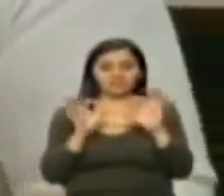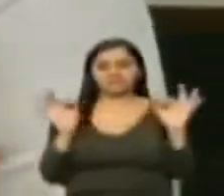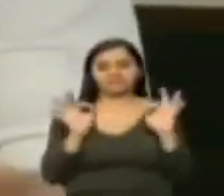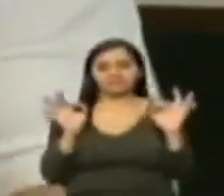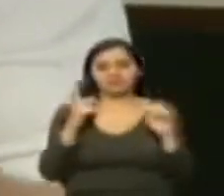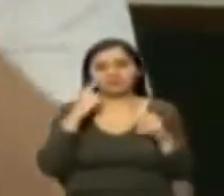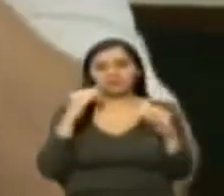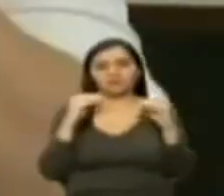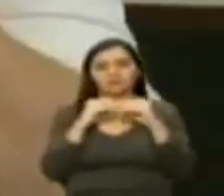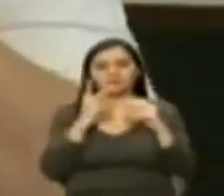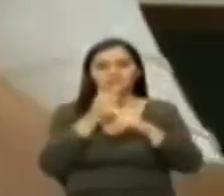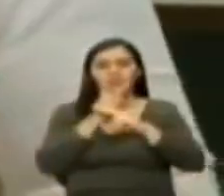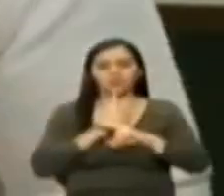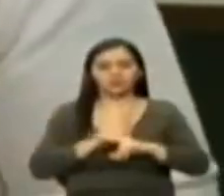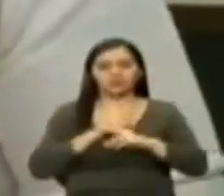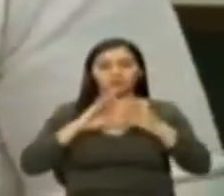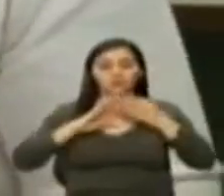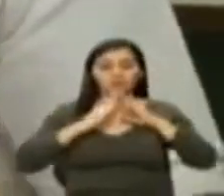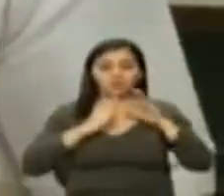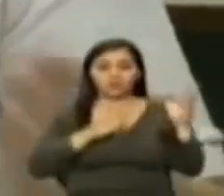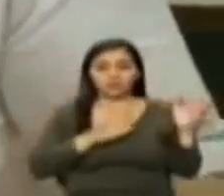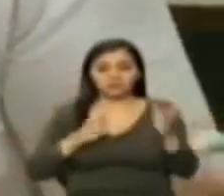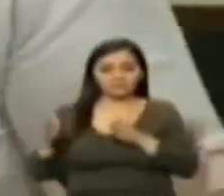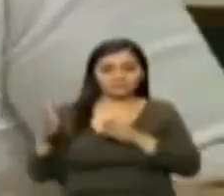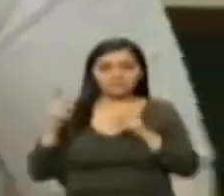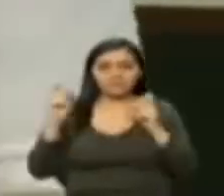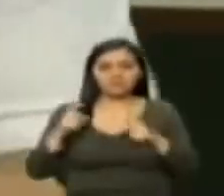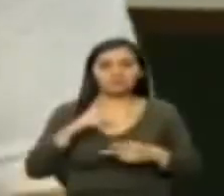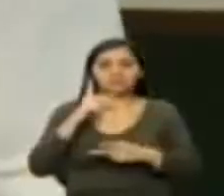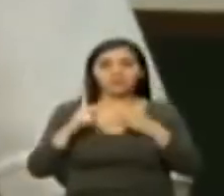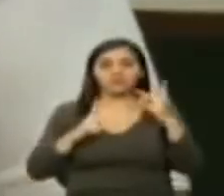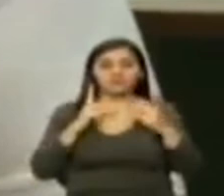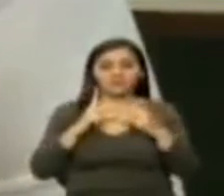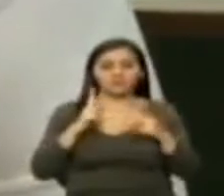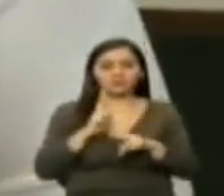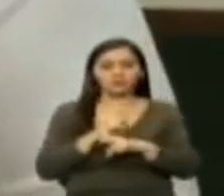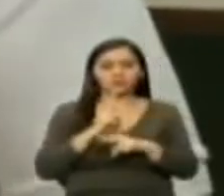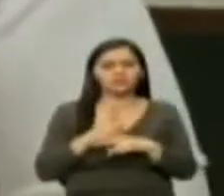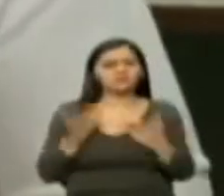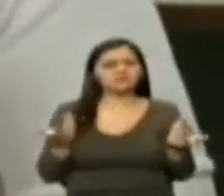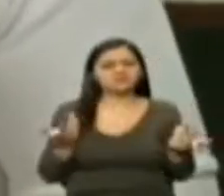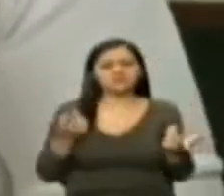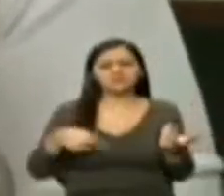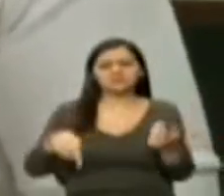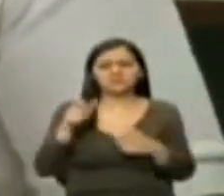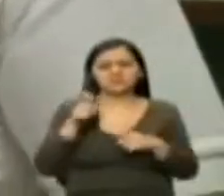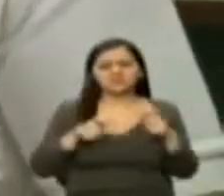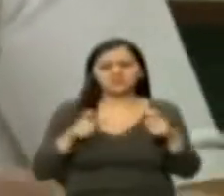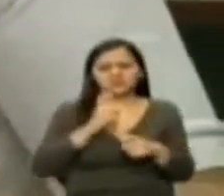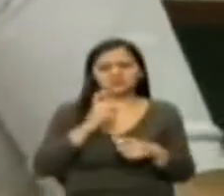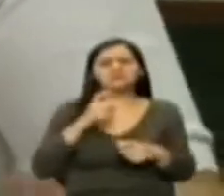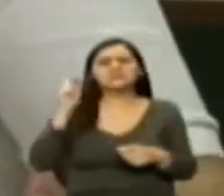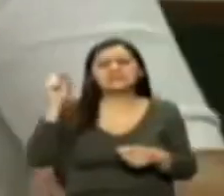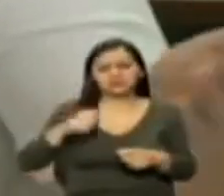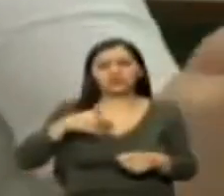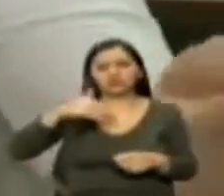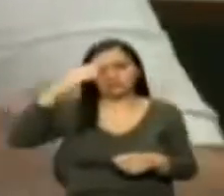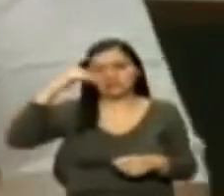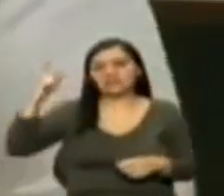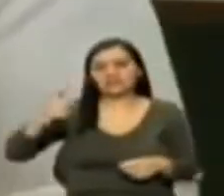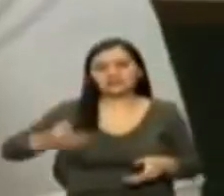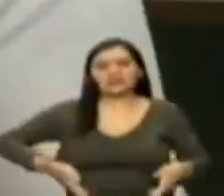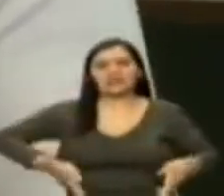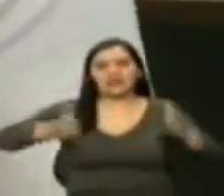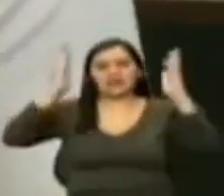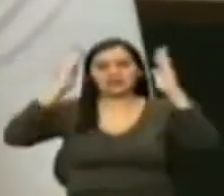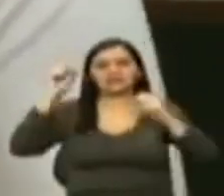para no alterar el orden con la comunidad, pero es claro que el prefecto está utilizando las necesidades de la población. Nosotros vamos a proceder porque inclusive esta era la